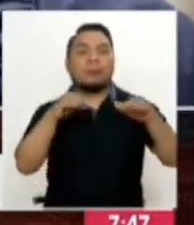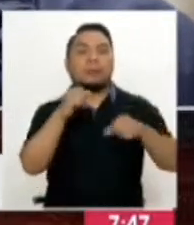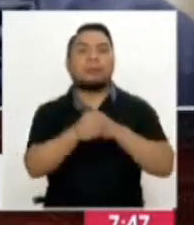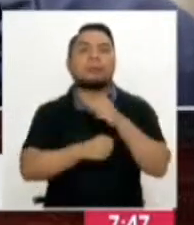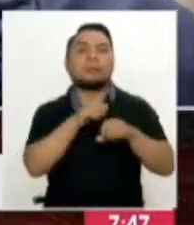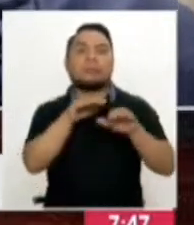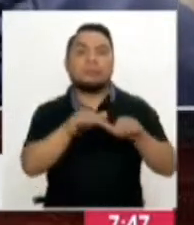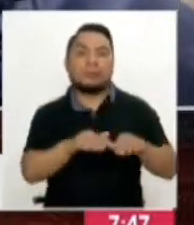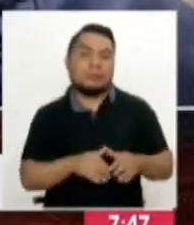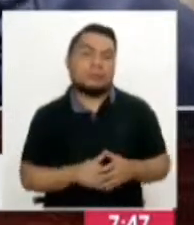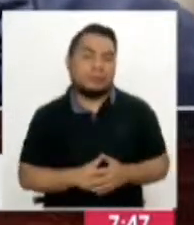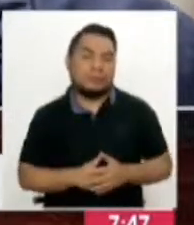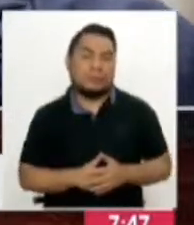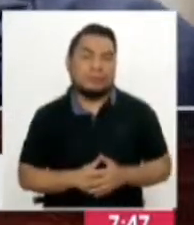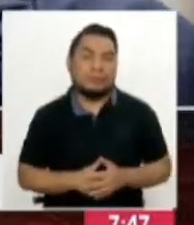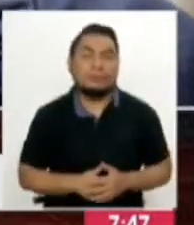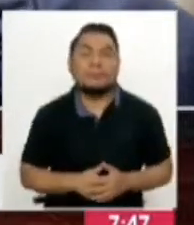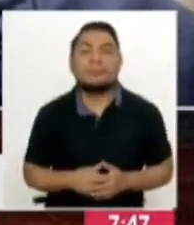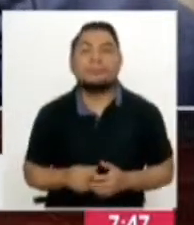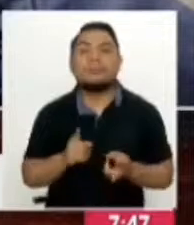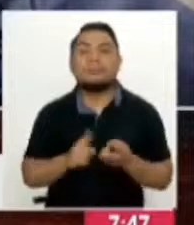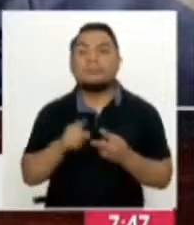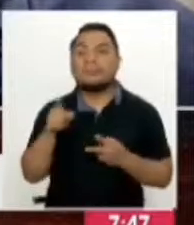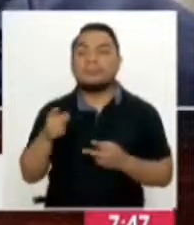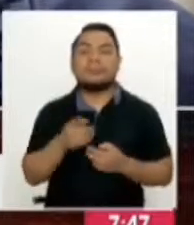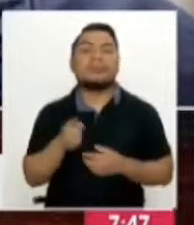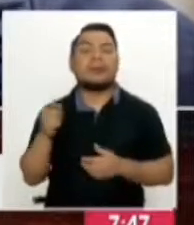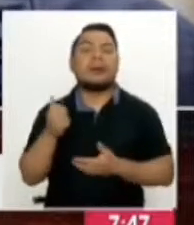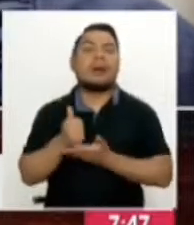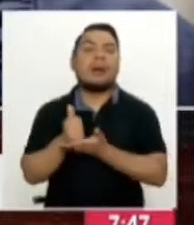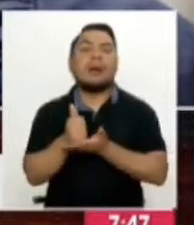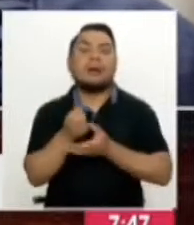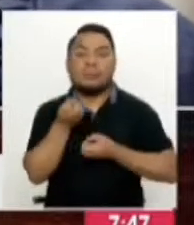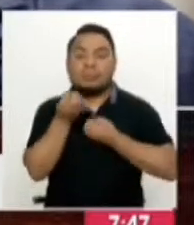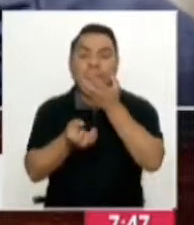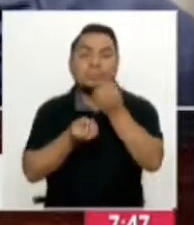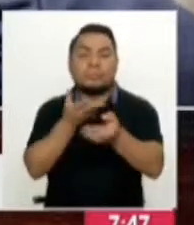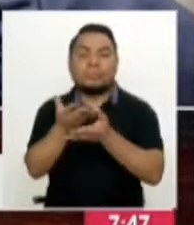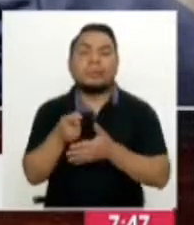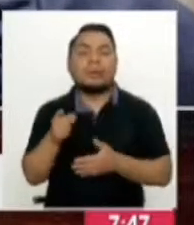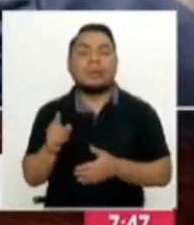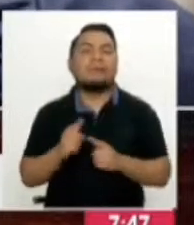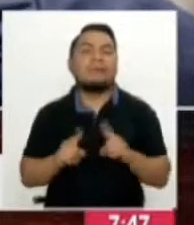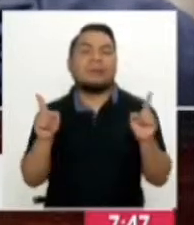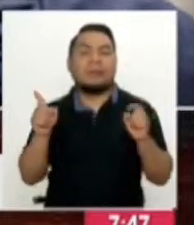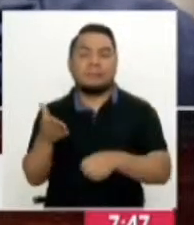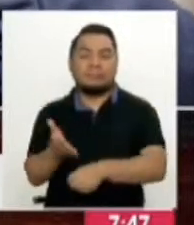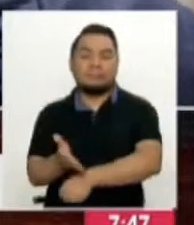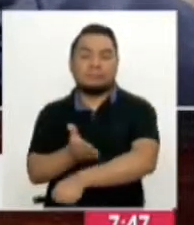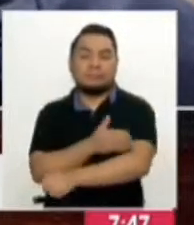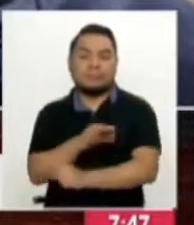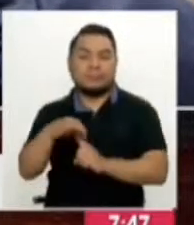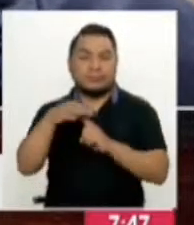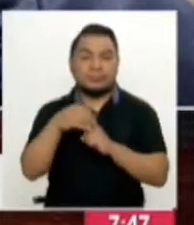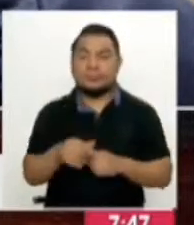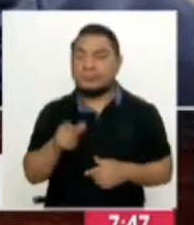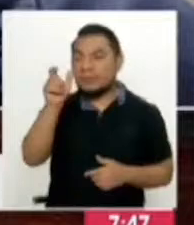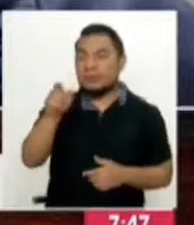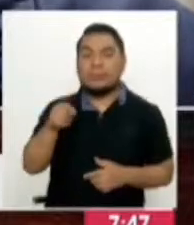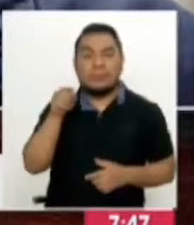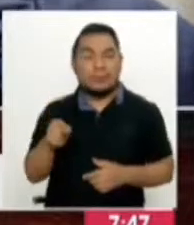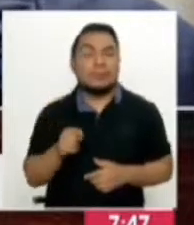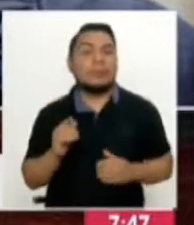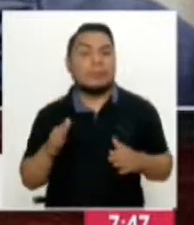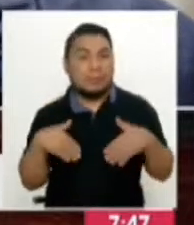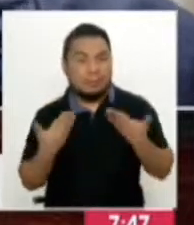por el mínimo legal. En cambio, la colaboración eficaz es un procedimiento especial, el cual exige que la persona que,